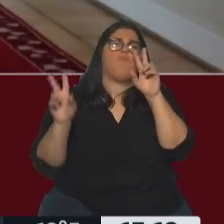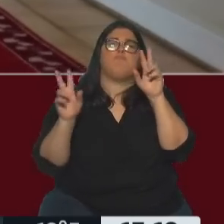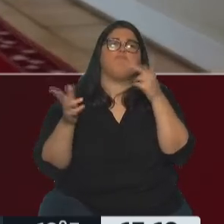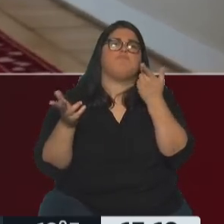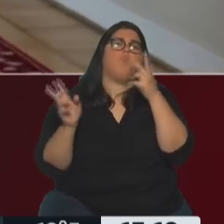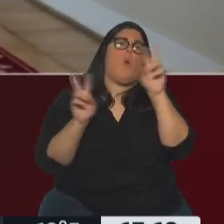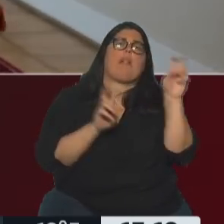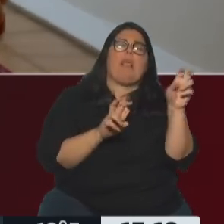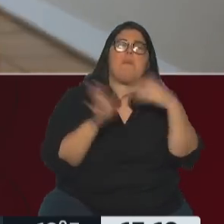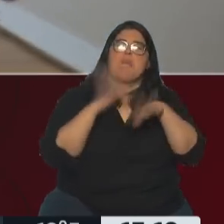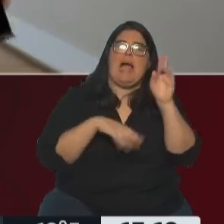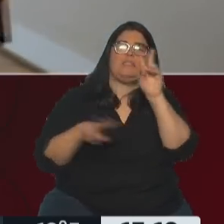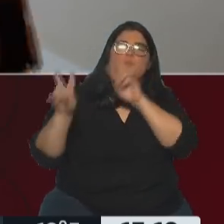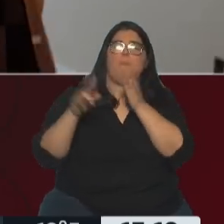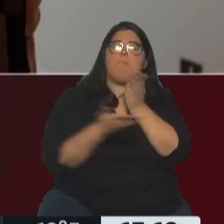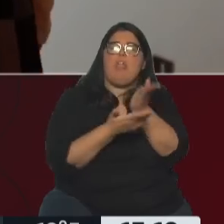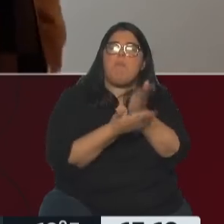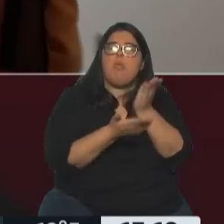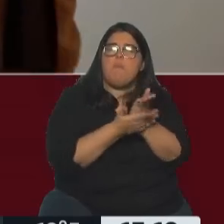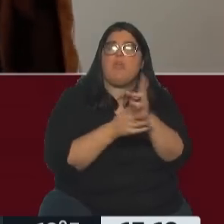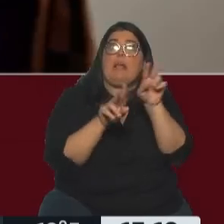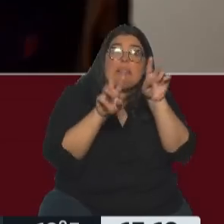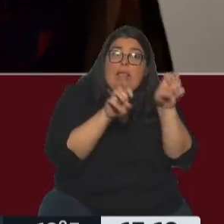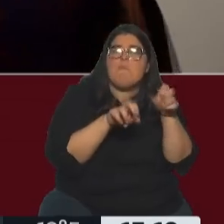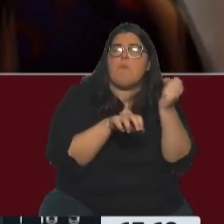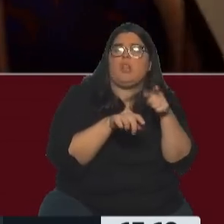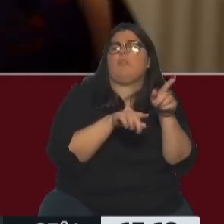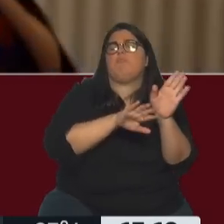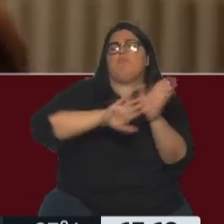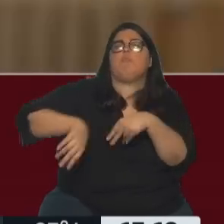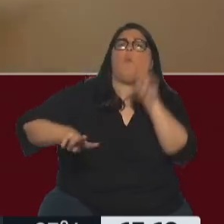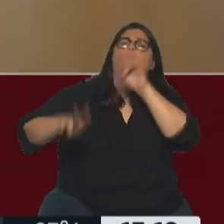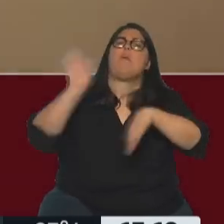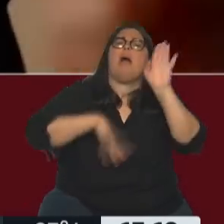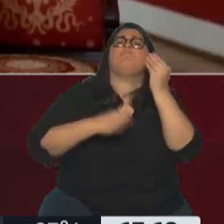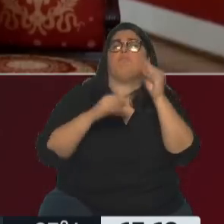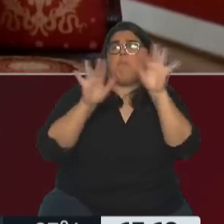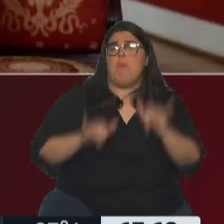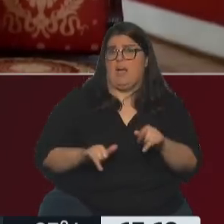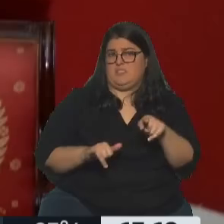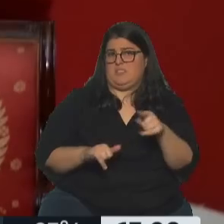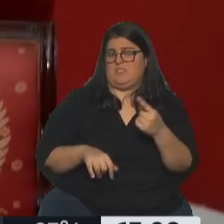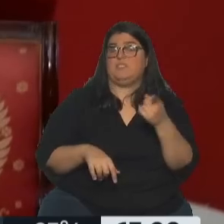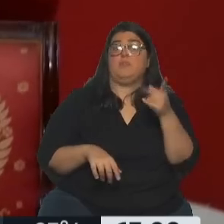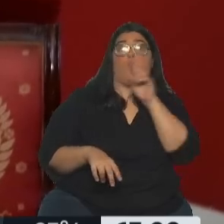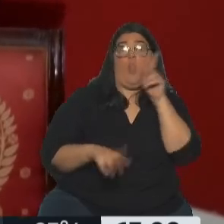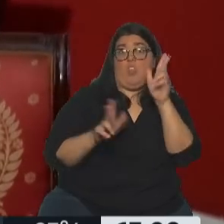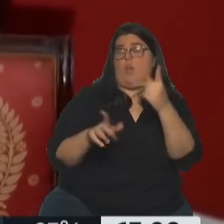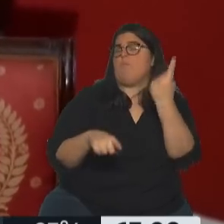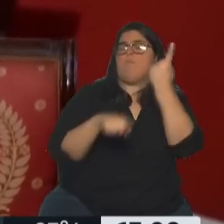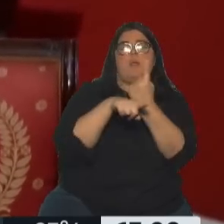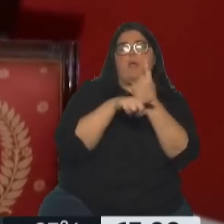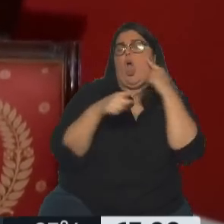digamos, generalmente las principales demandas para pedir la paz, ¿no? Eso fue el primer objetivo que dijo que va a tener. Y por supuesto